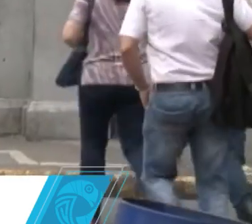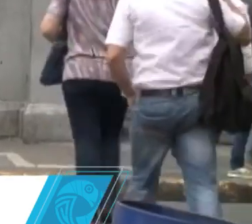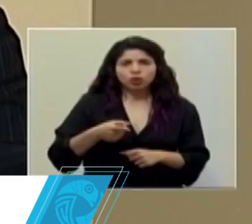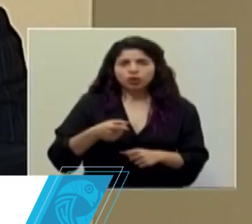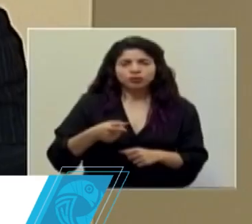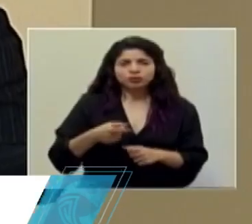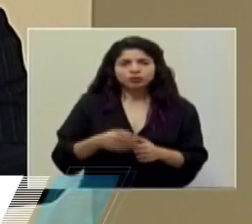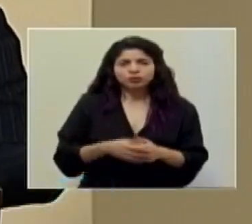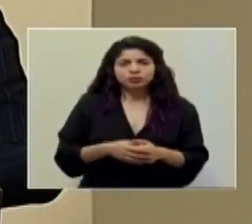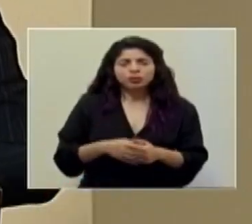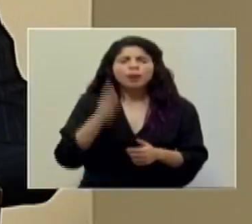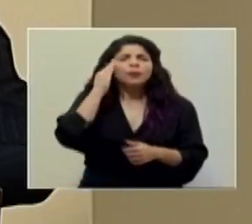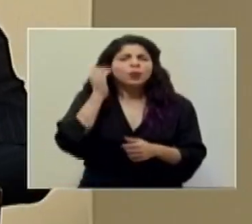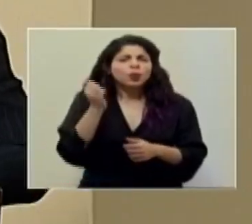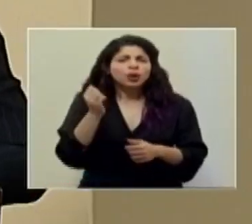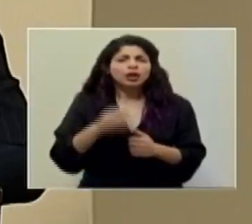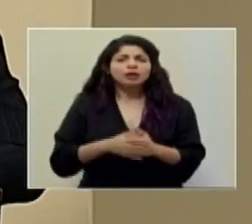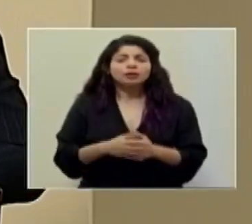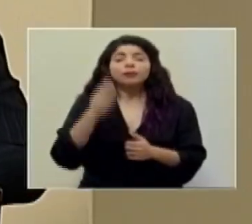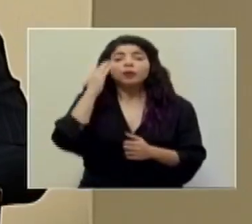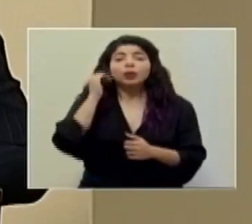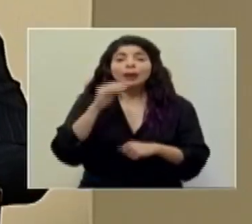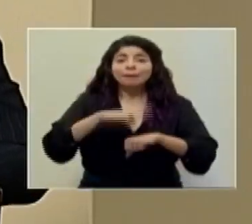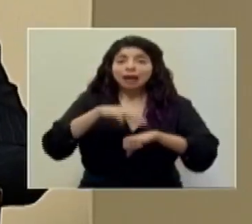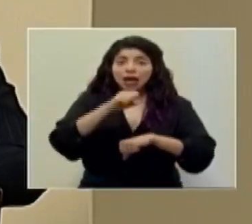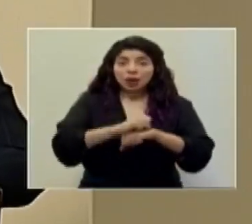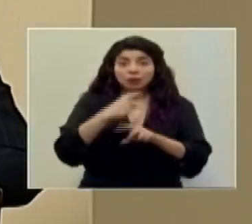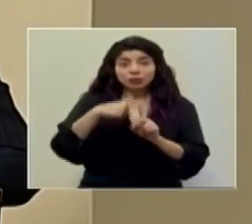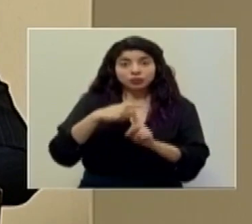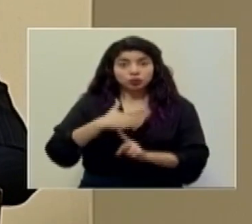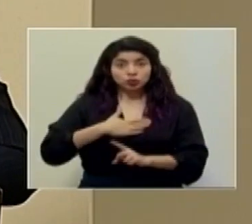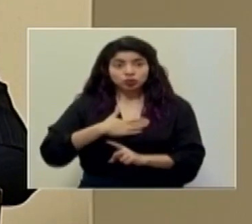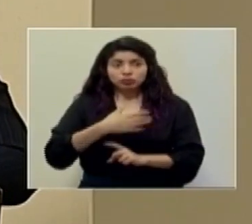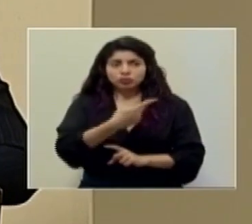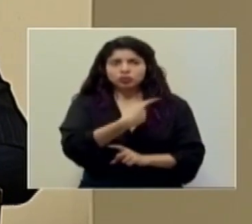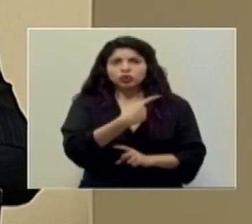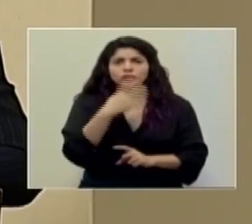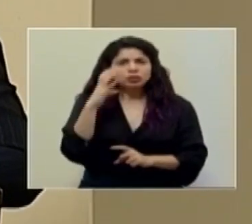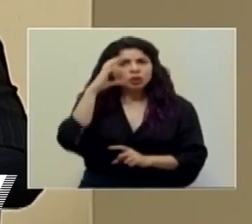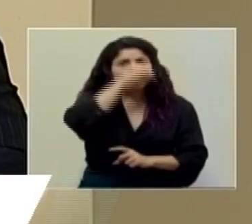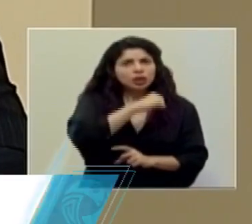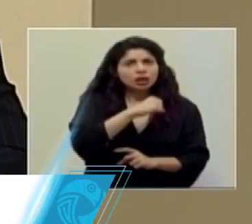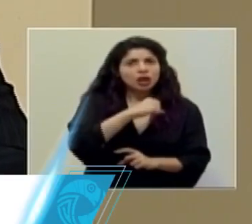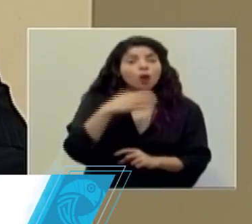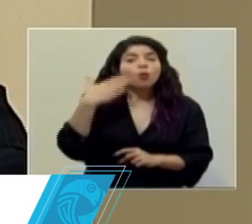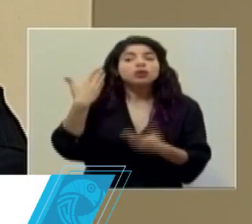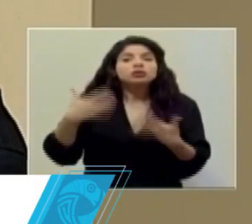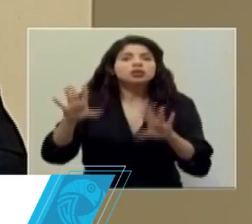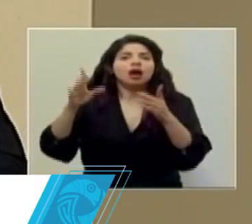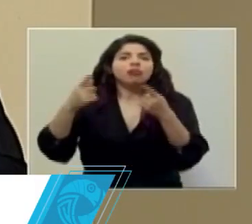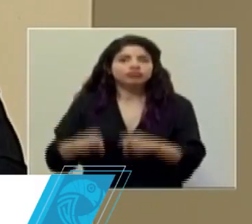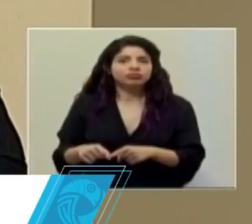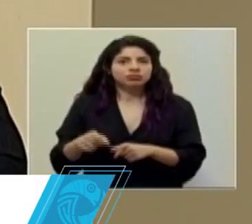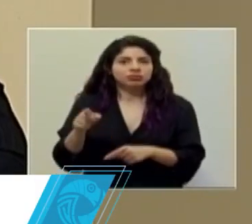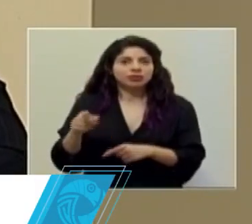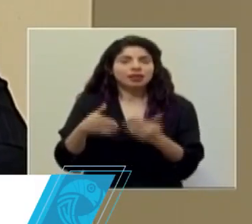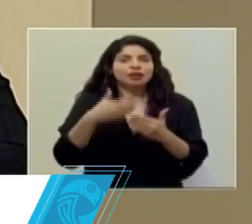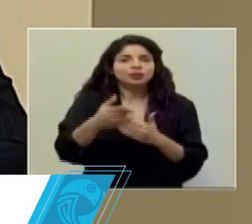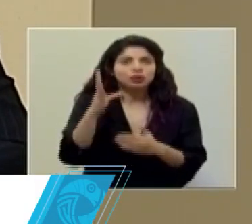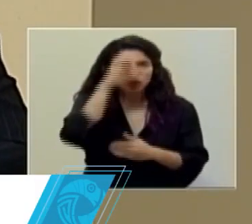instrucción. Eso porque tanto don Michael como mi persona esperamos una vez que los hechos ya habían